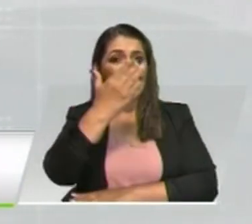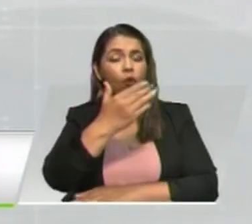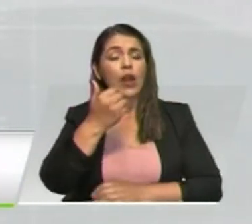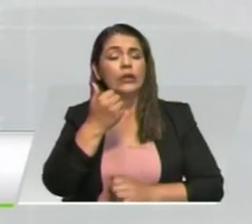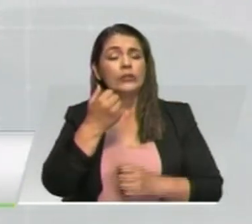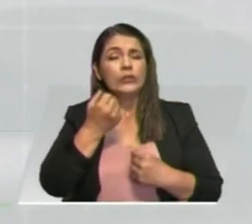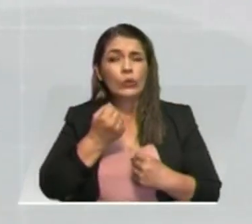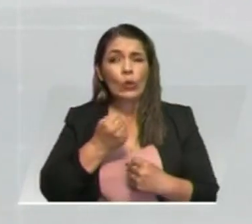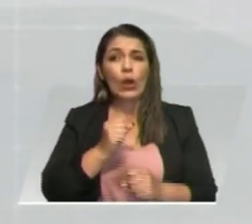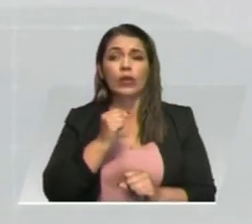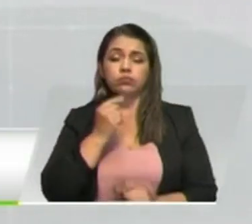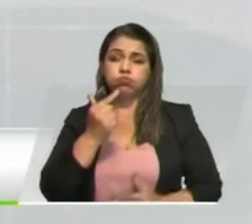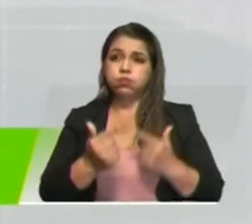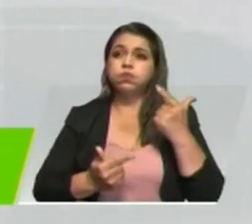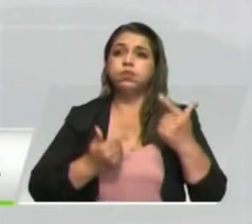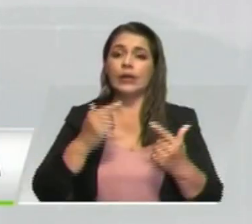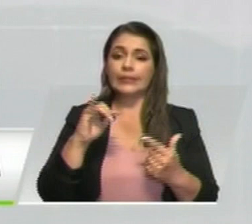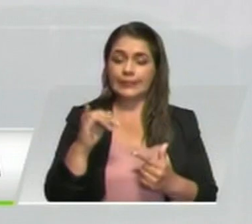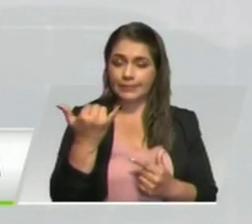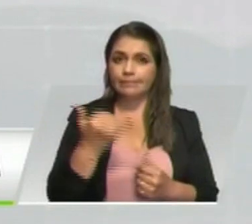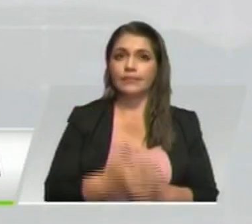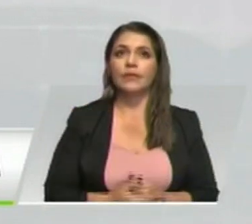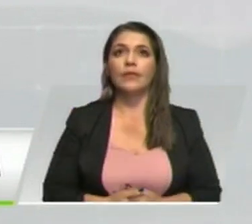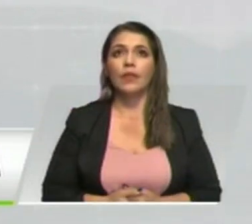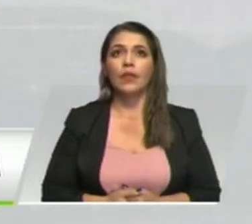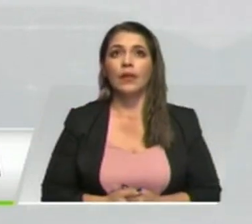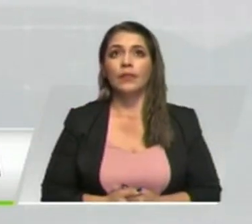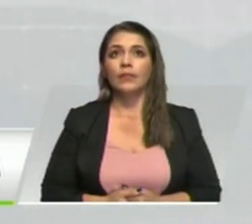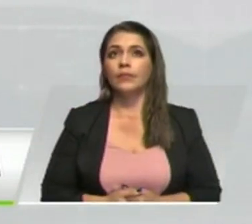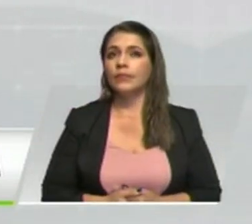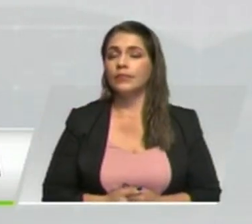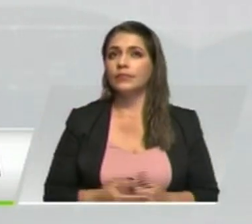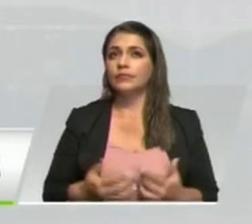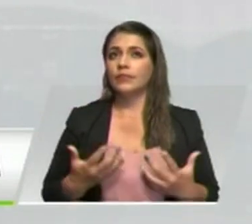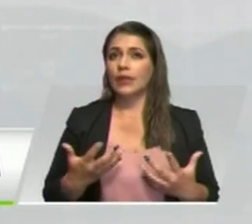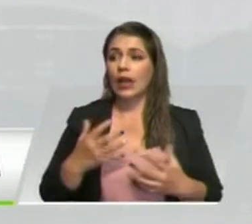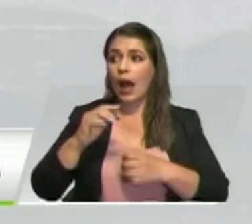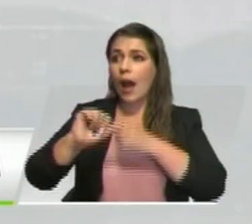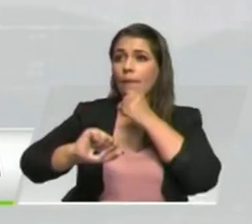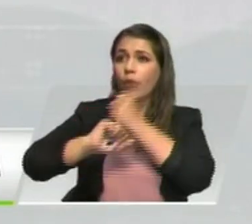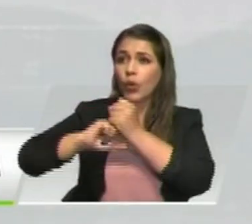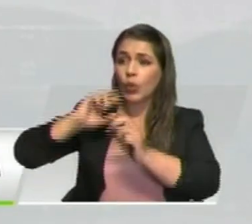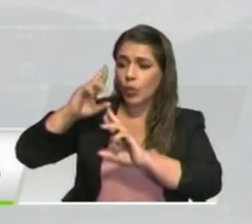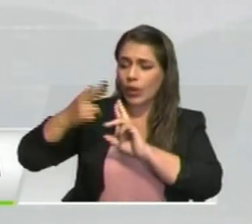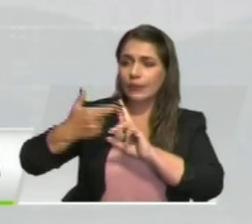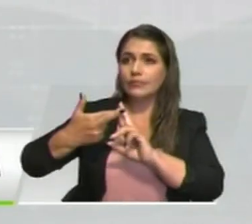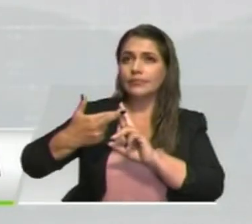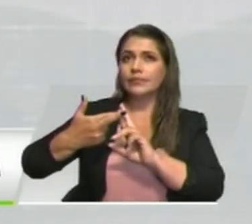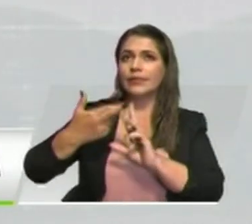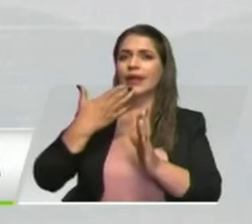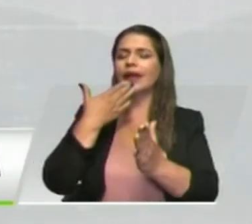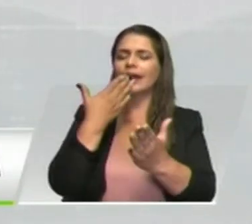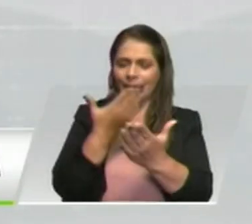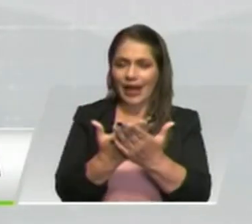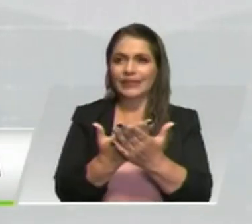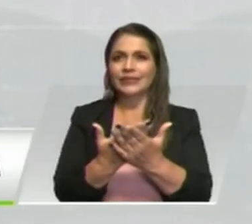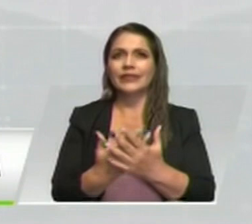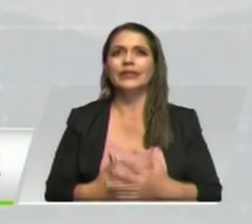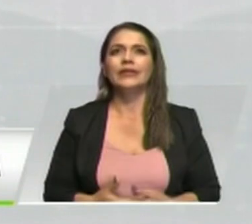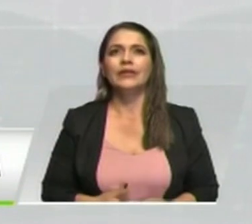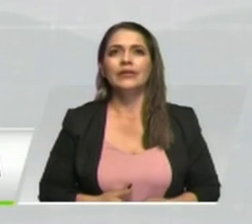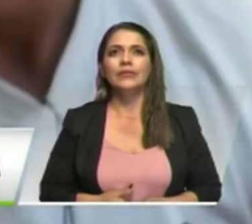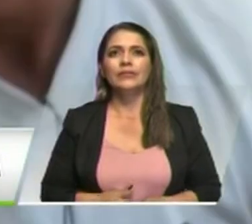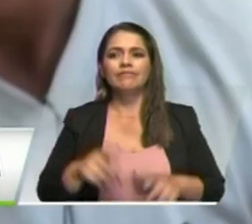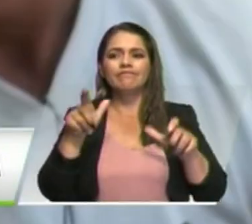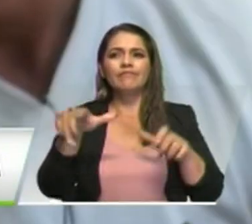sacrificio, y que nos den este espaldarazo es algo gigante. Gracias a mi